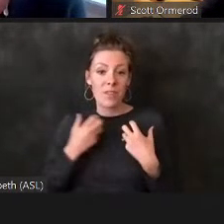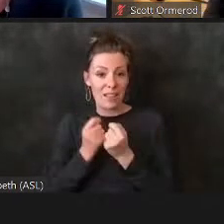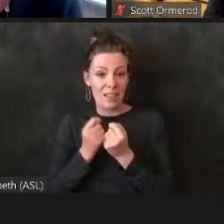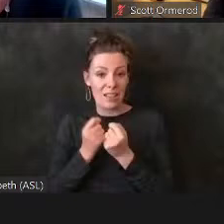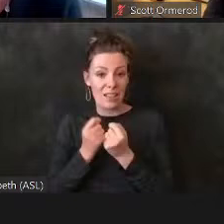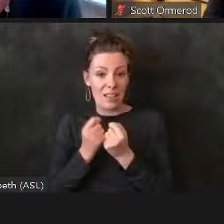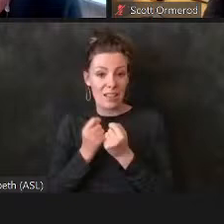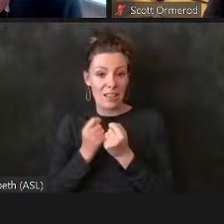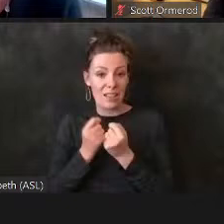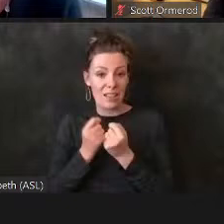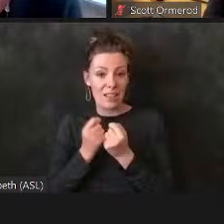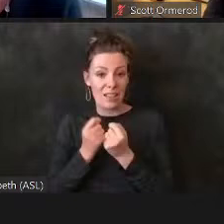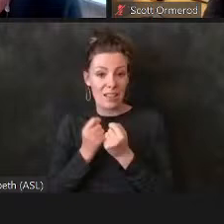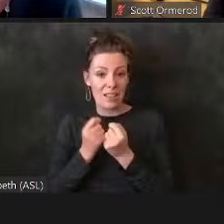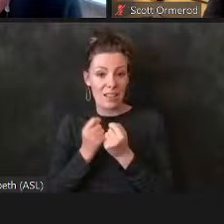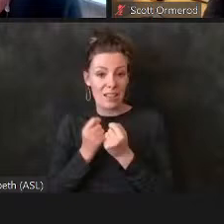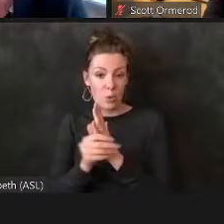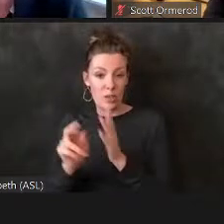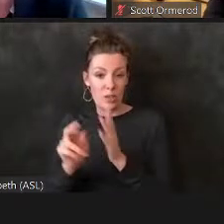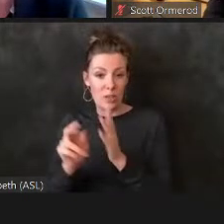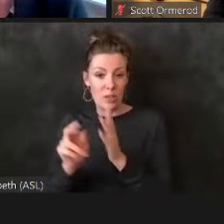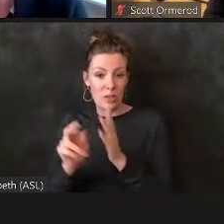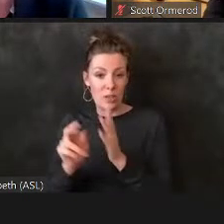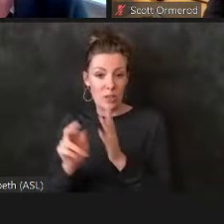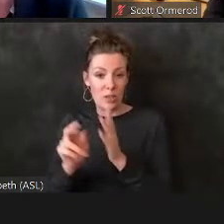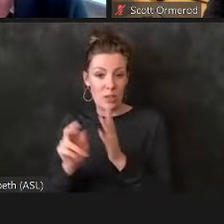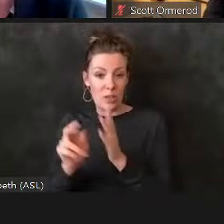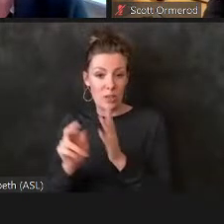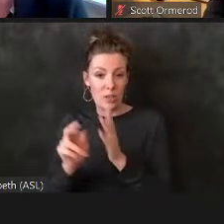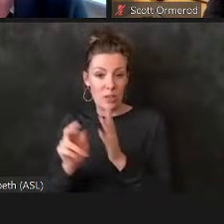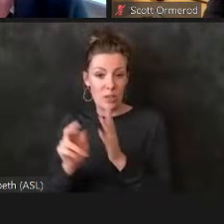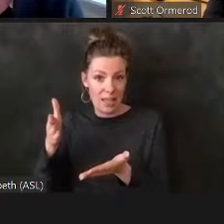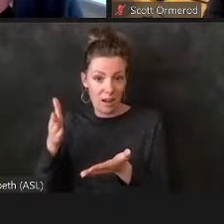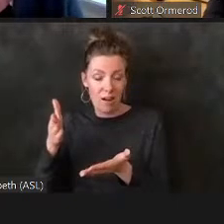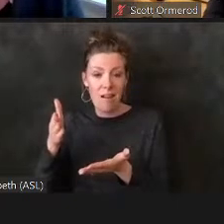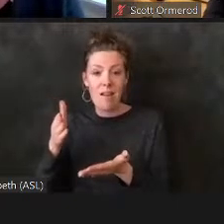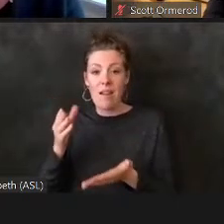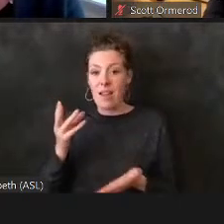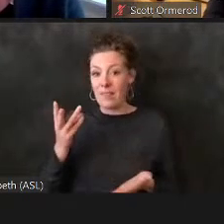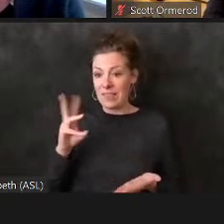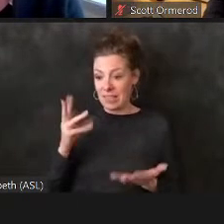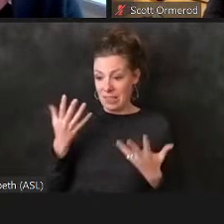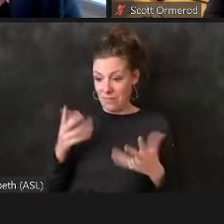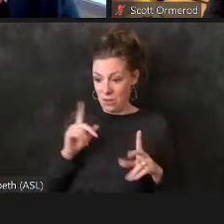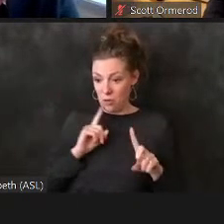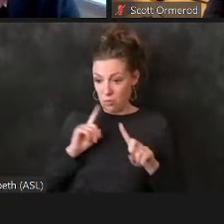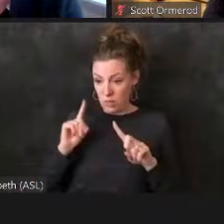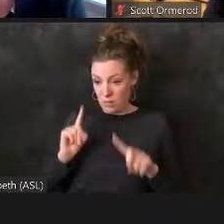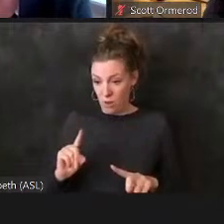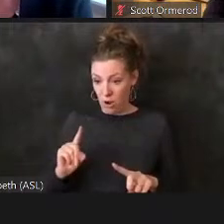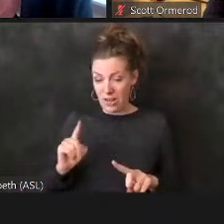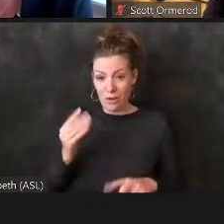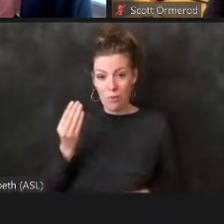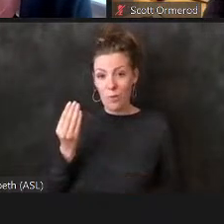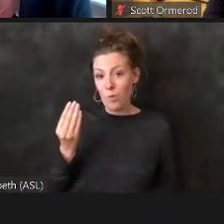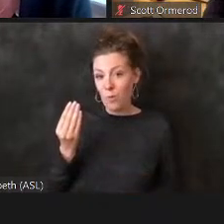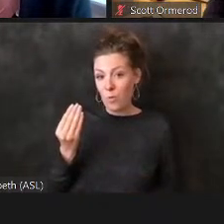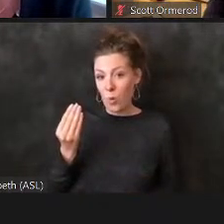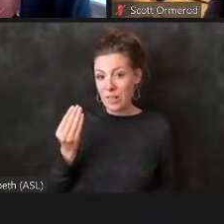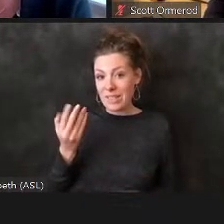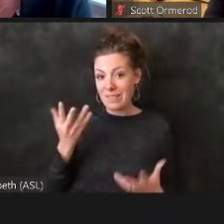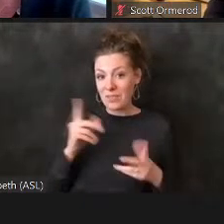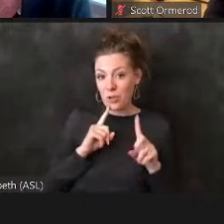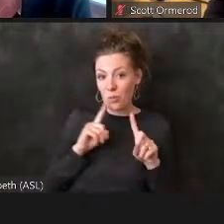frustrantemente despacio. También a las facilidades de la enfermería donde están cuidando a senior citizens.